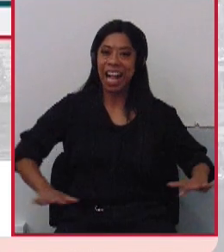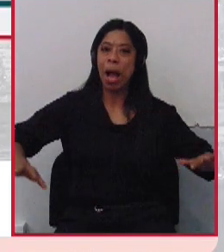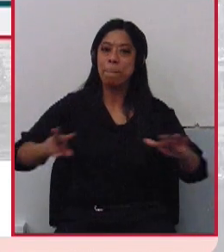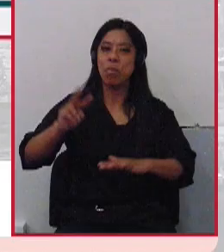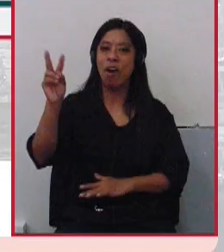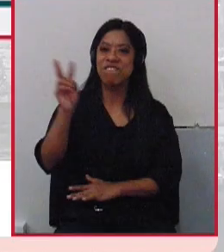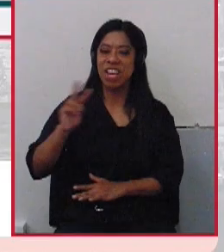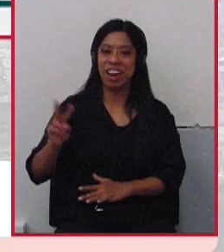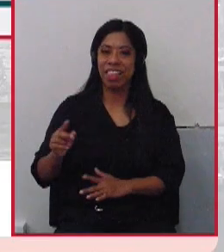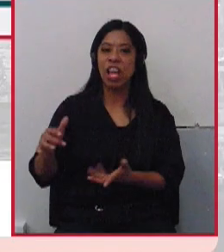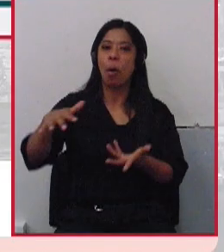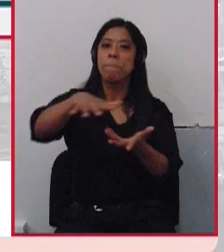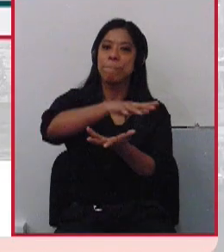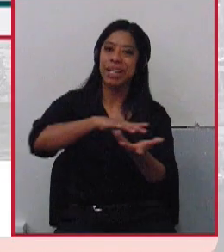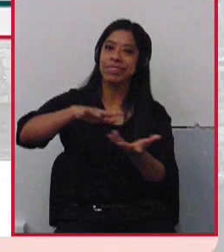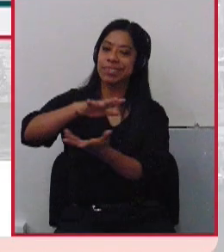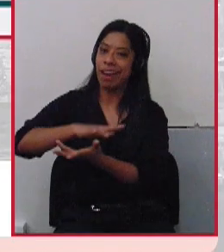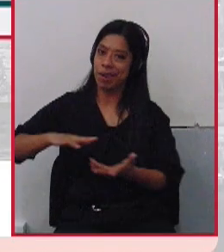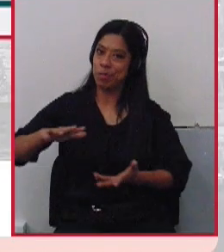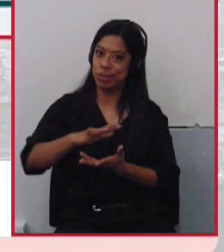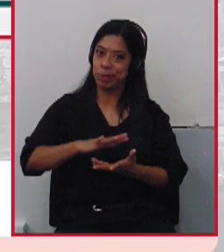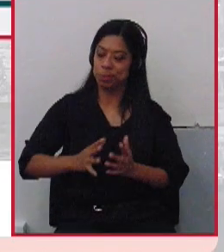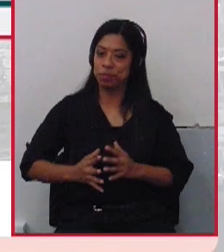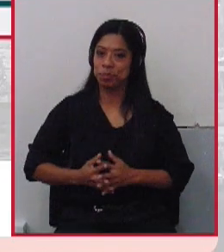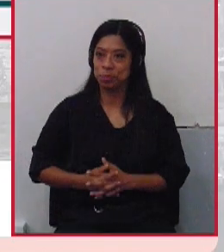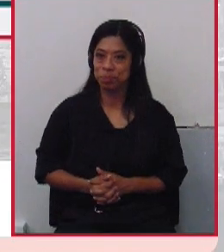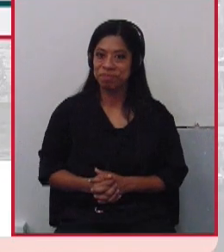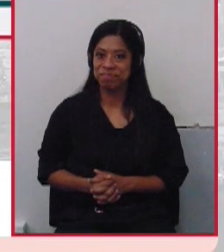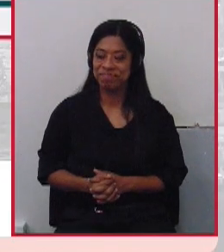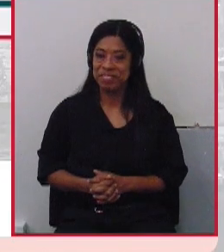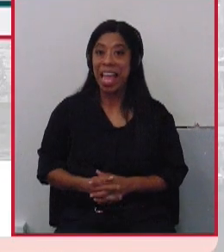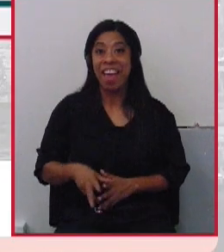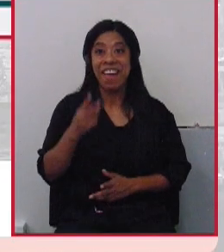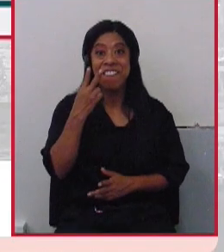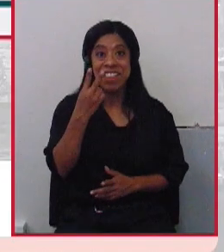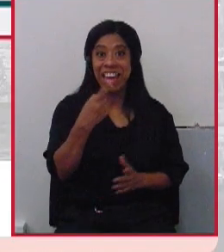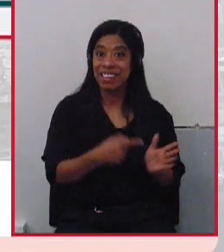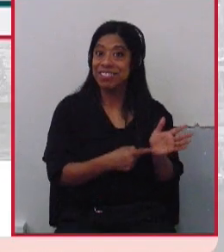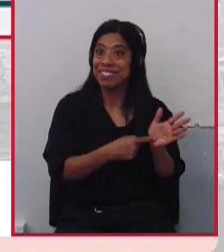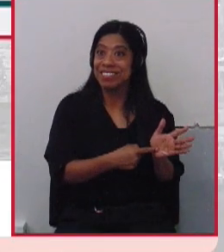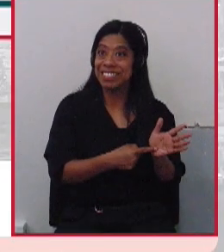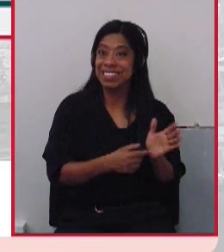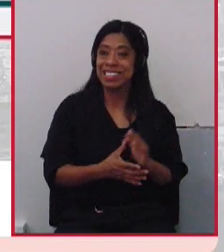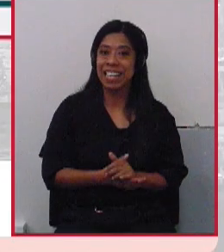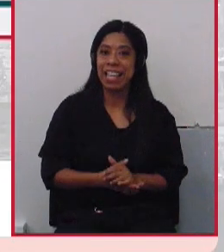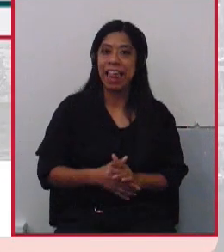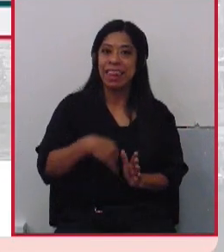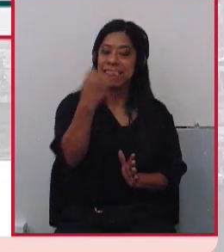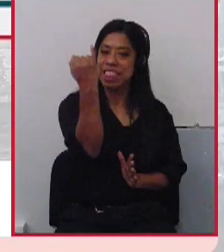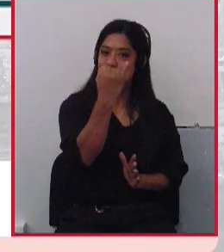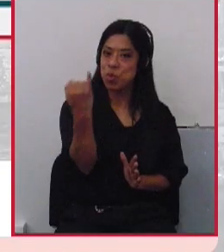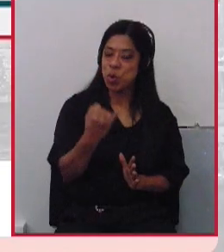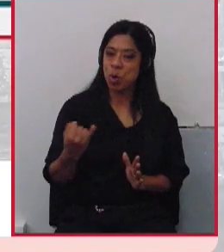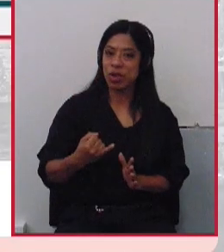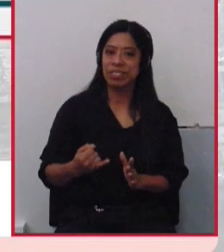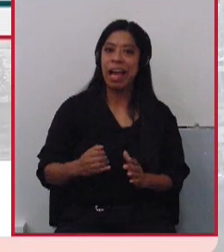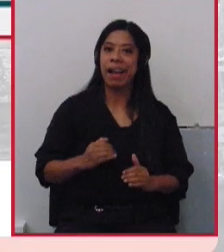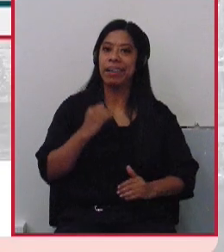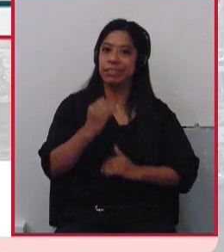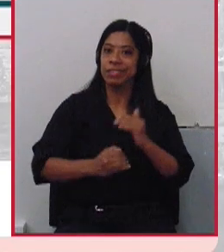trabaja con blendings, ¿no? Entonces, acá ustedes pueden observar básicamente cómo ha ido